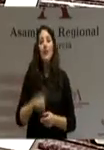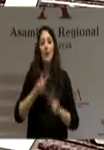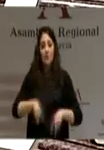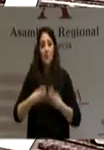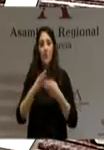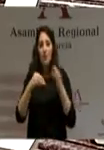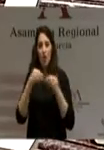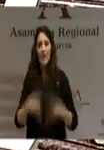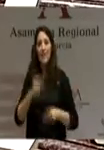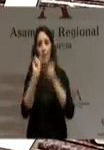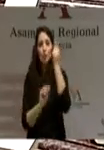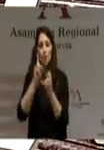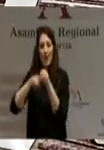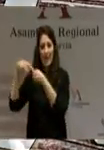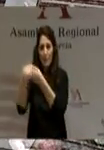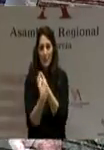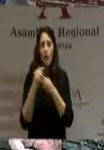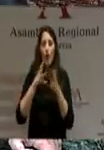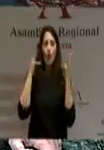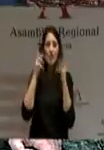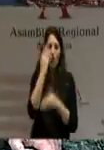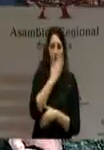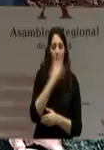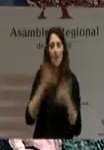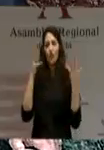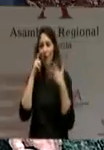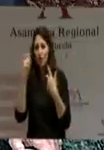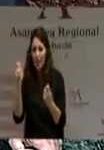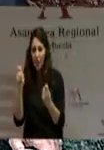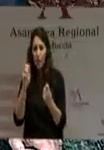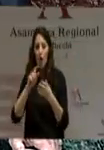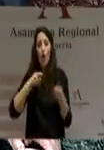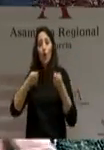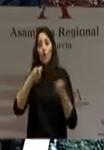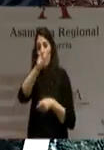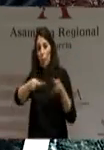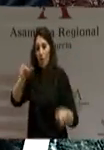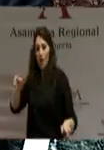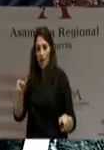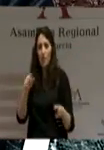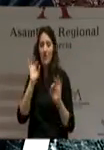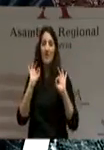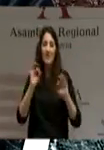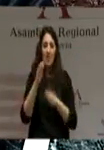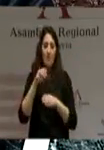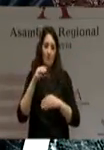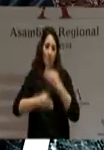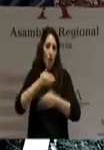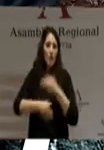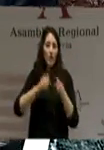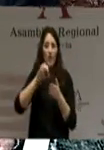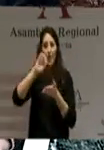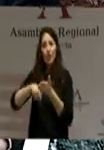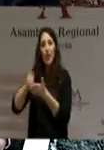presupuestos participativos, consejos escolares, consejos de salud, control ciudadano de los procesos de contratación de bienes y